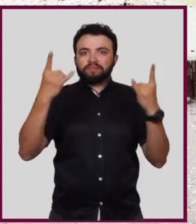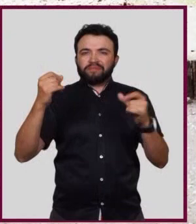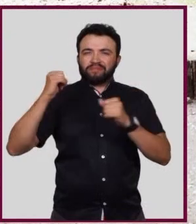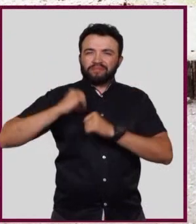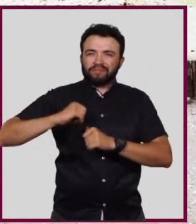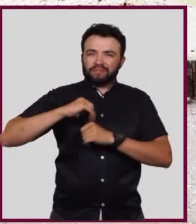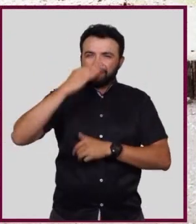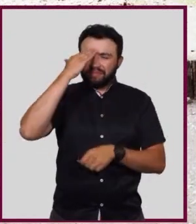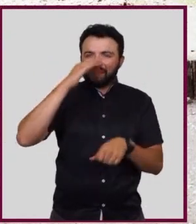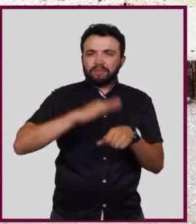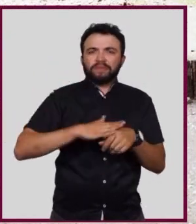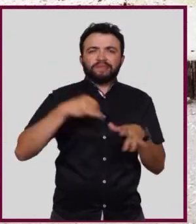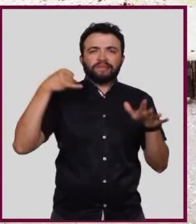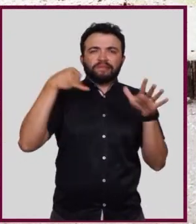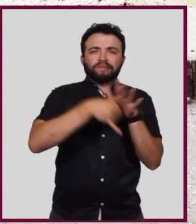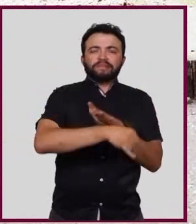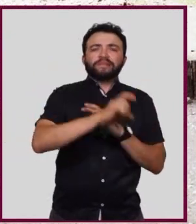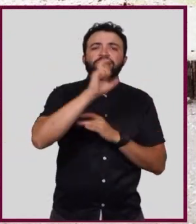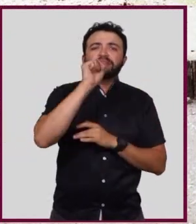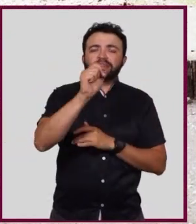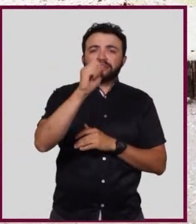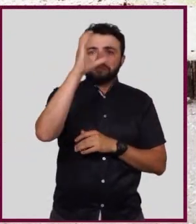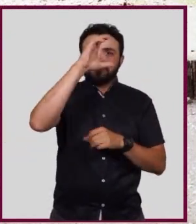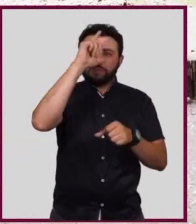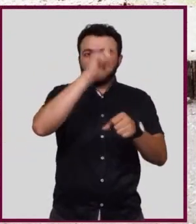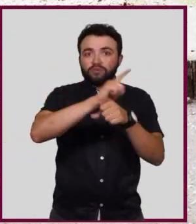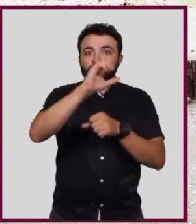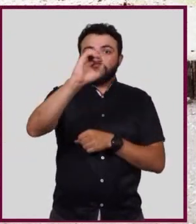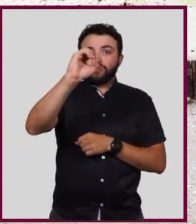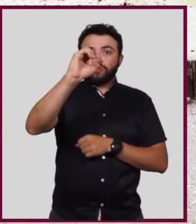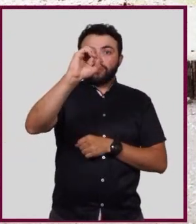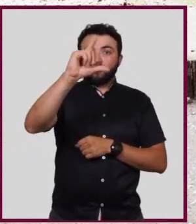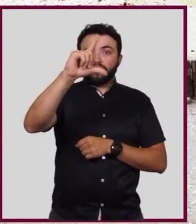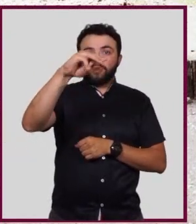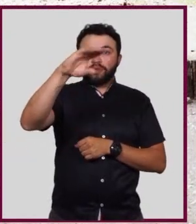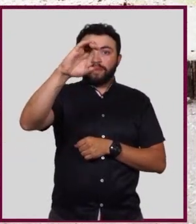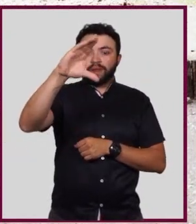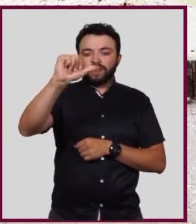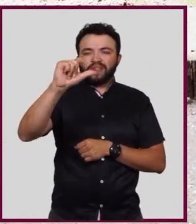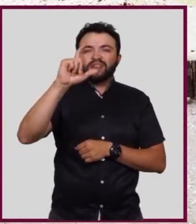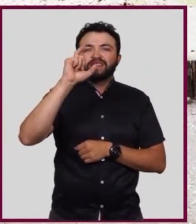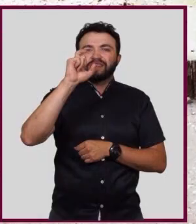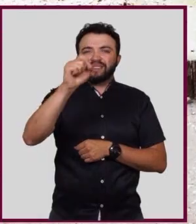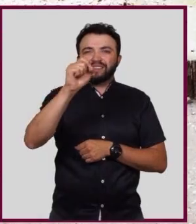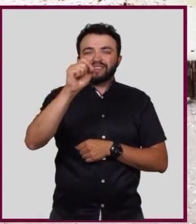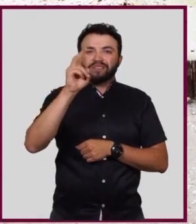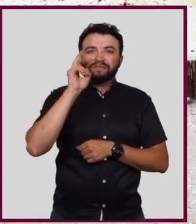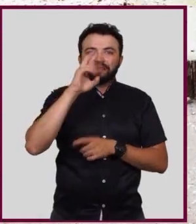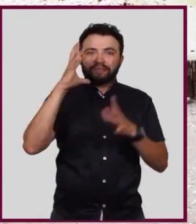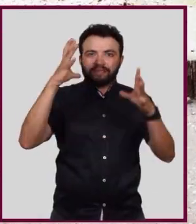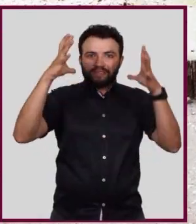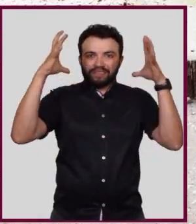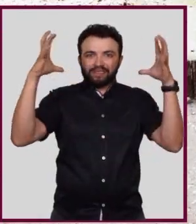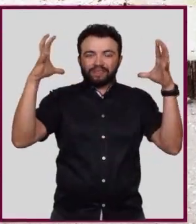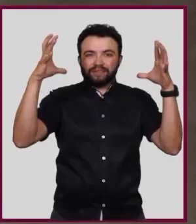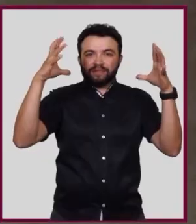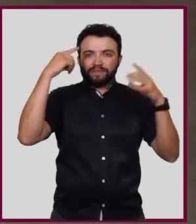a adentrarnos a los misterios de la cultura olmeca, específicamente de las colosales cabezas de